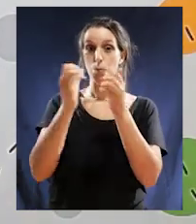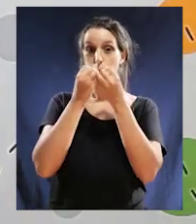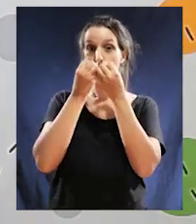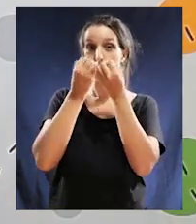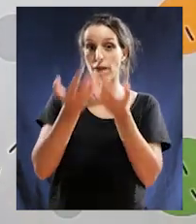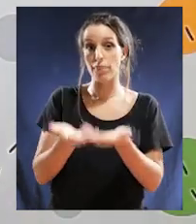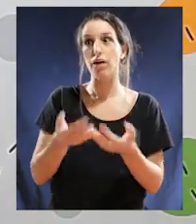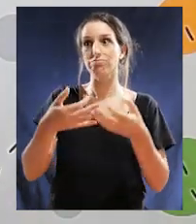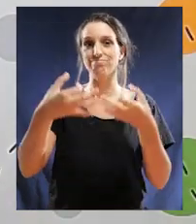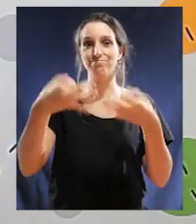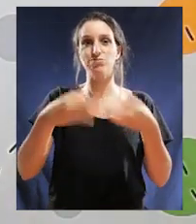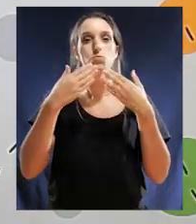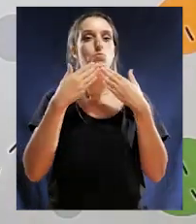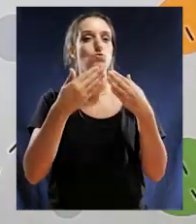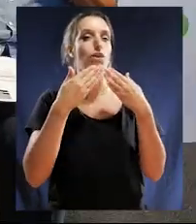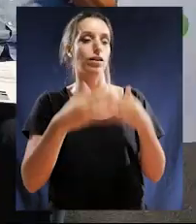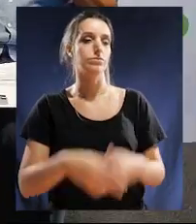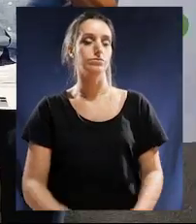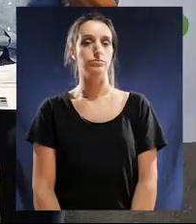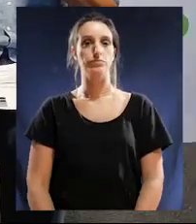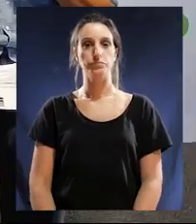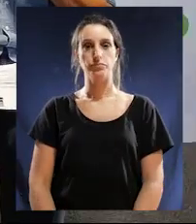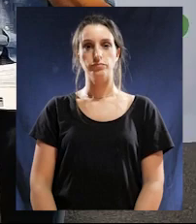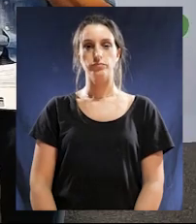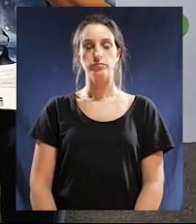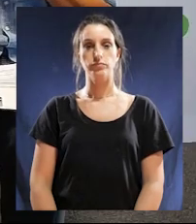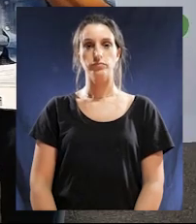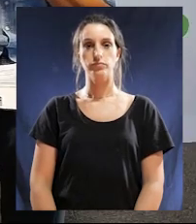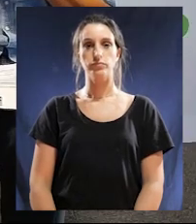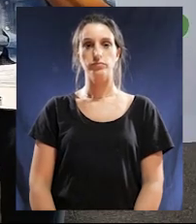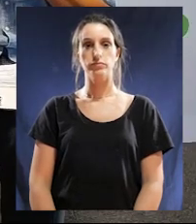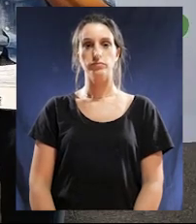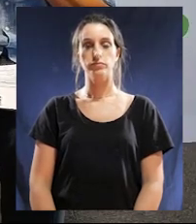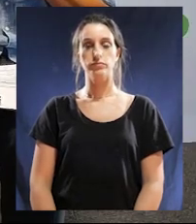va, Martín? Muchas gracias, Carmen. Y